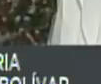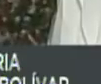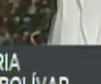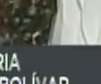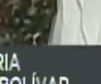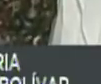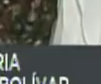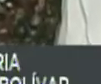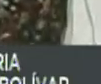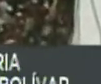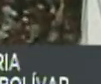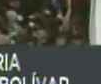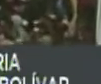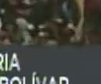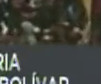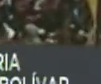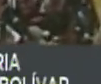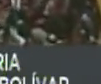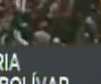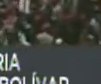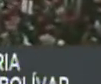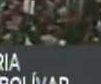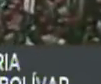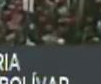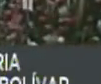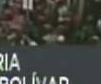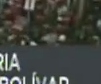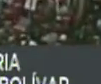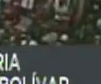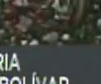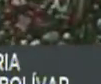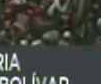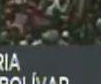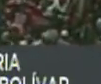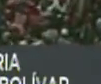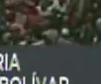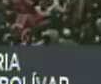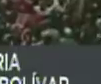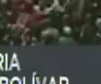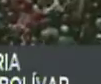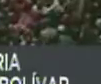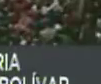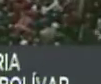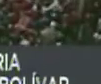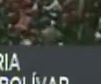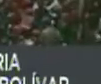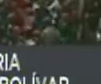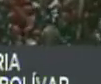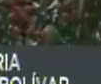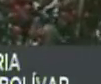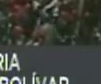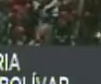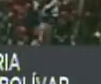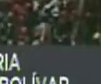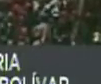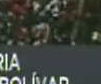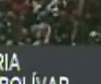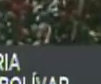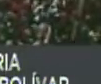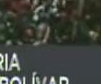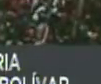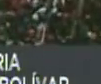ha establecido el máximo ente comicial en nuestro país. Destacar que